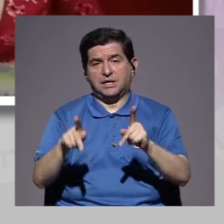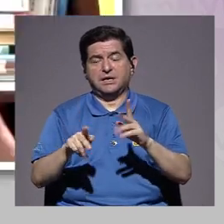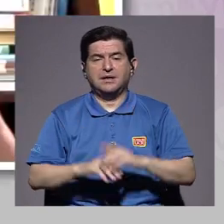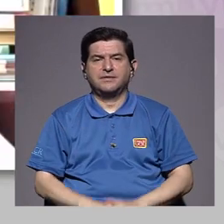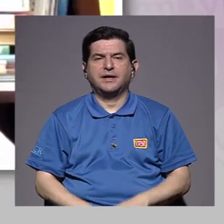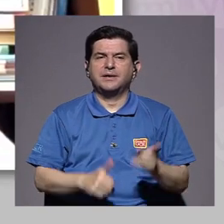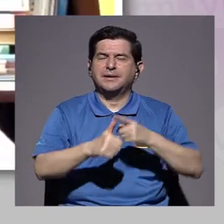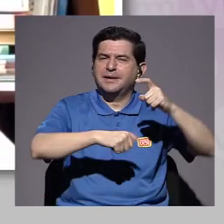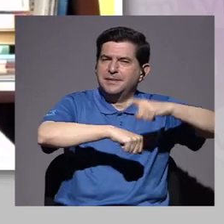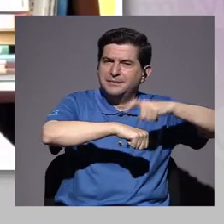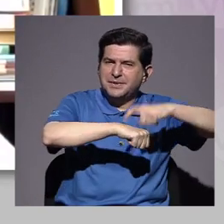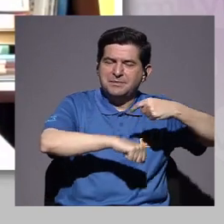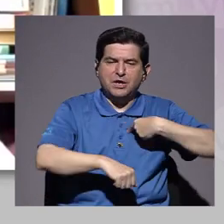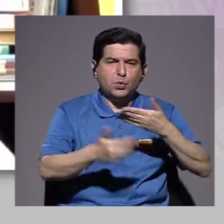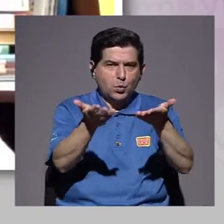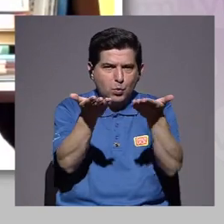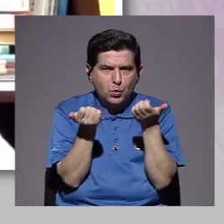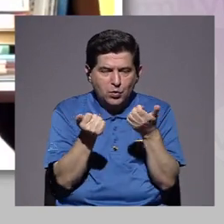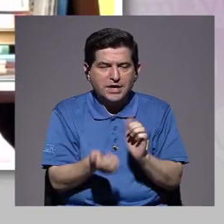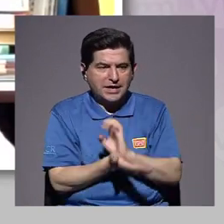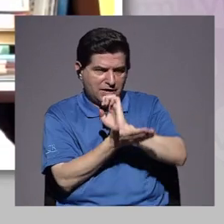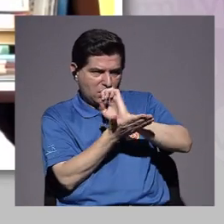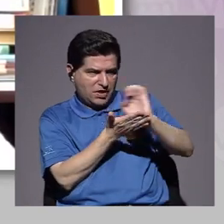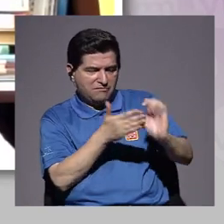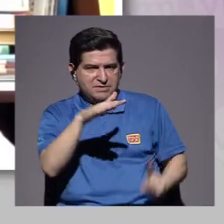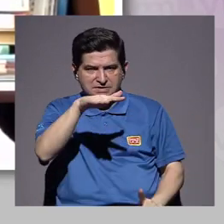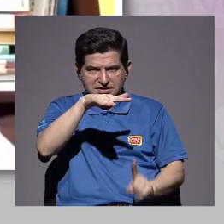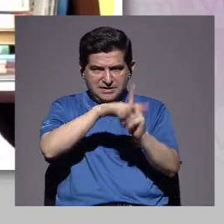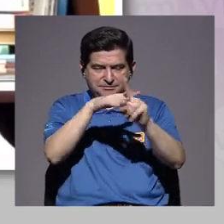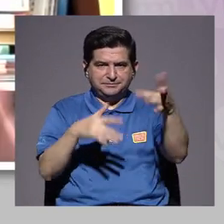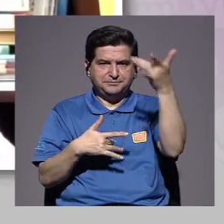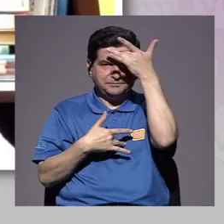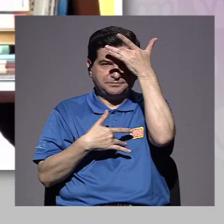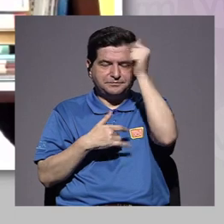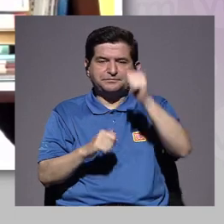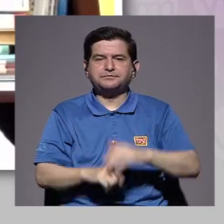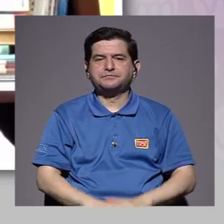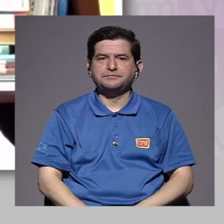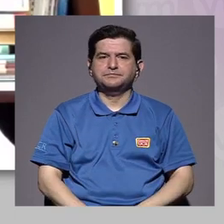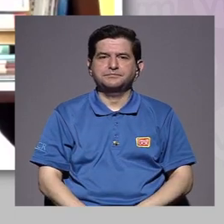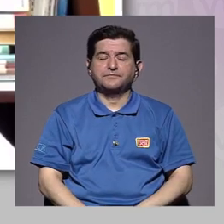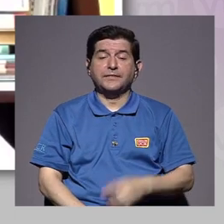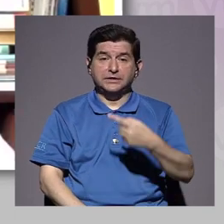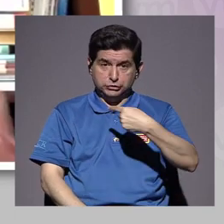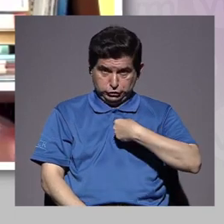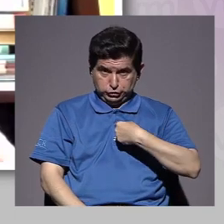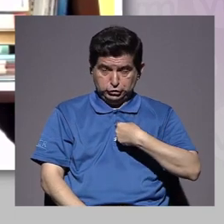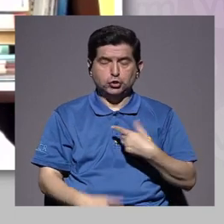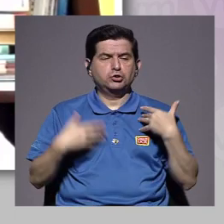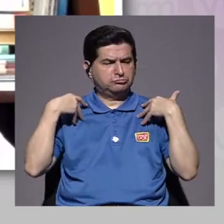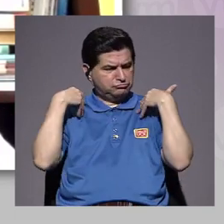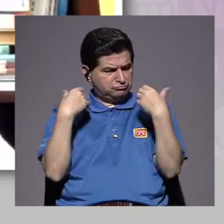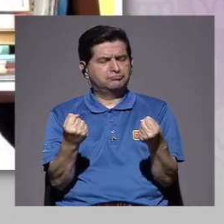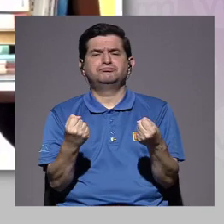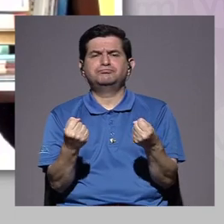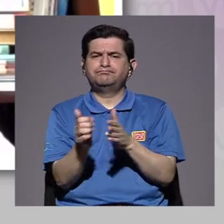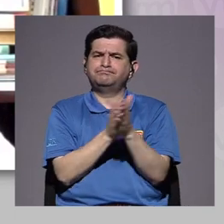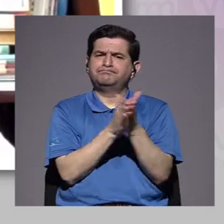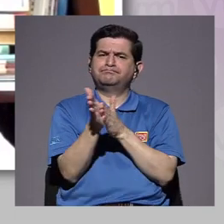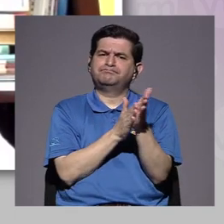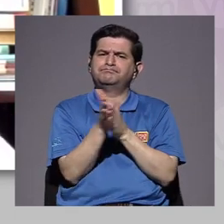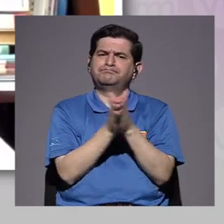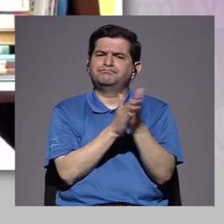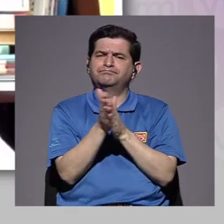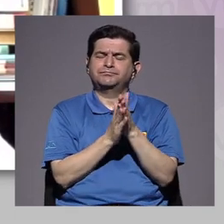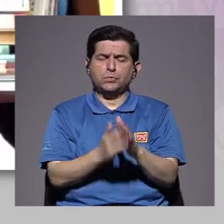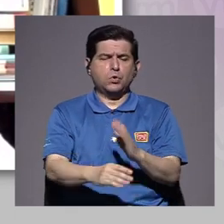persona. Inicialmente lo que uno quiere es prevenir la aparición de cualquier enfermedad. Entonces, si yo estoy sano, tengo que